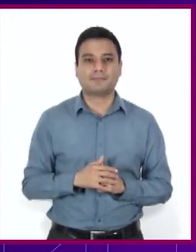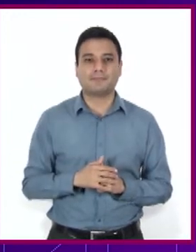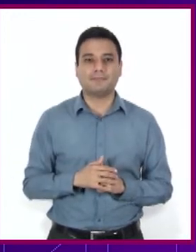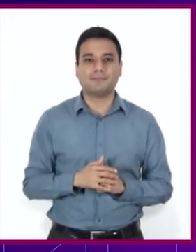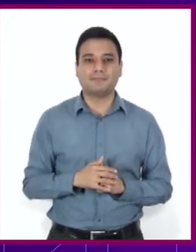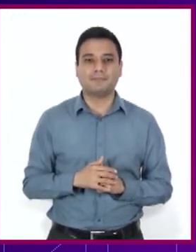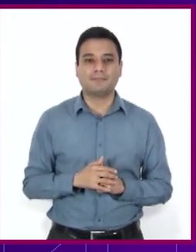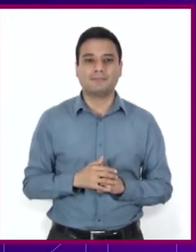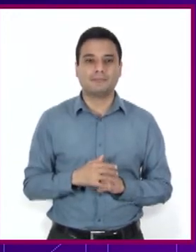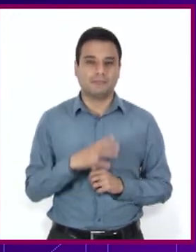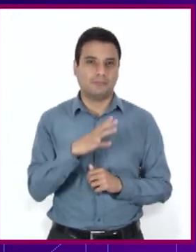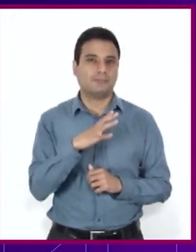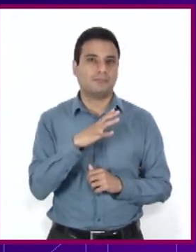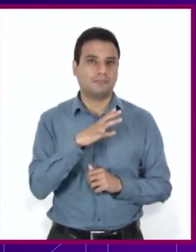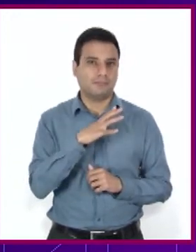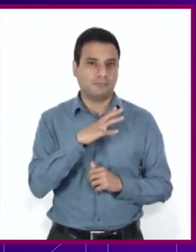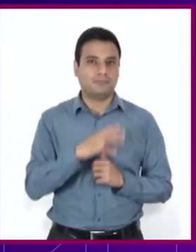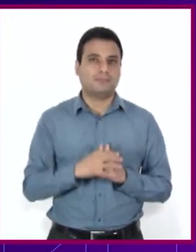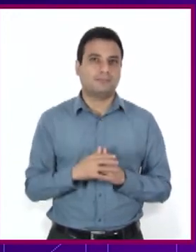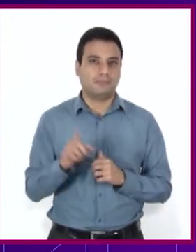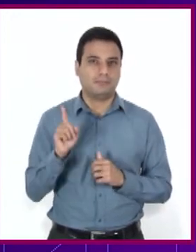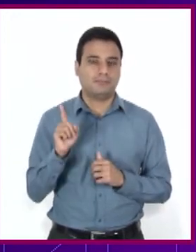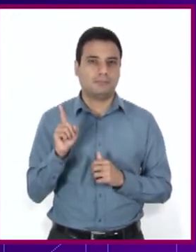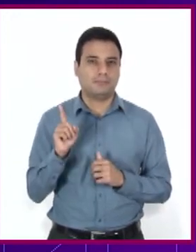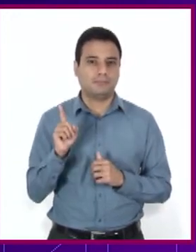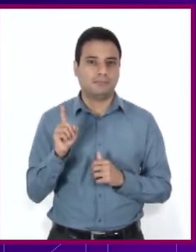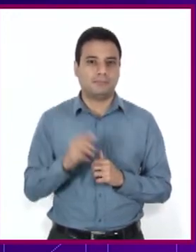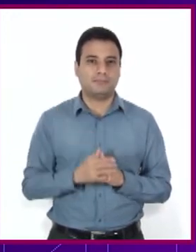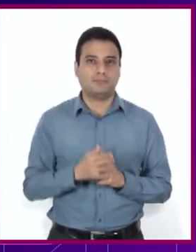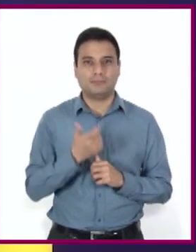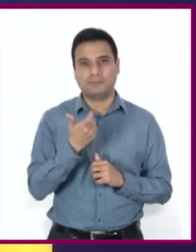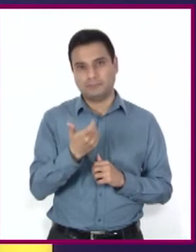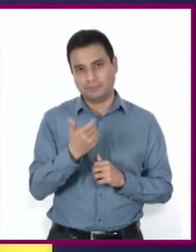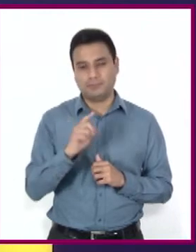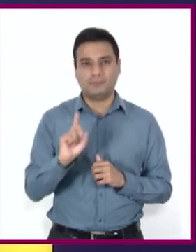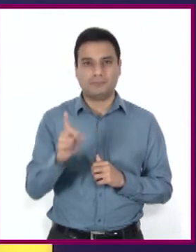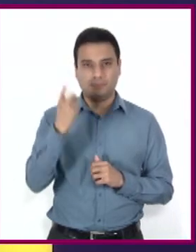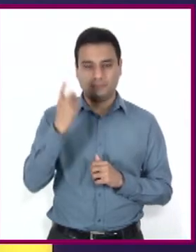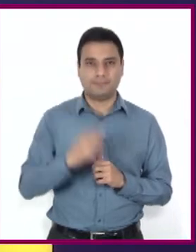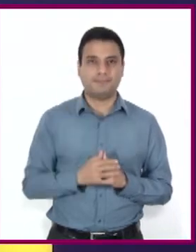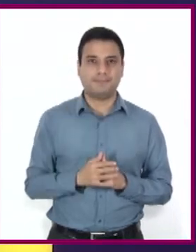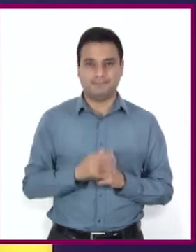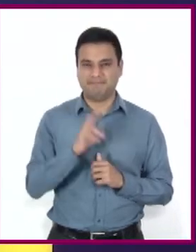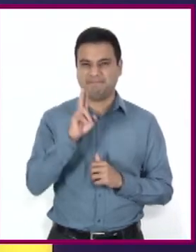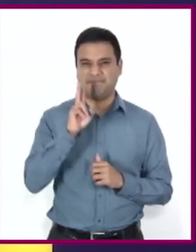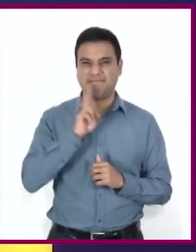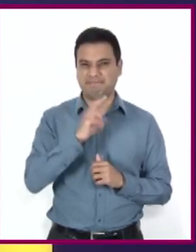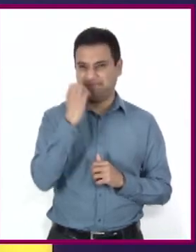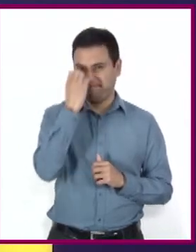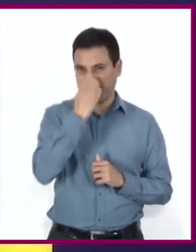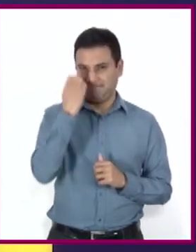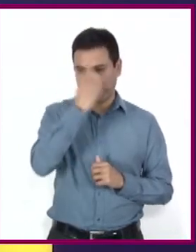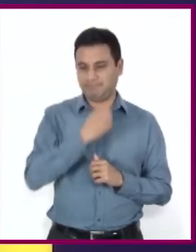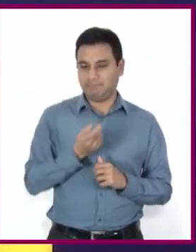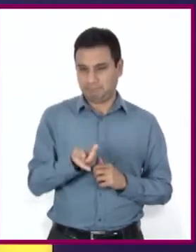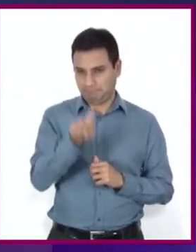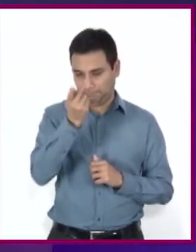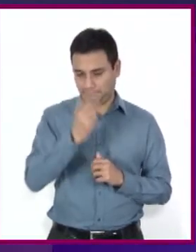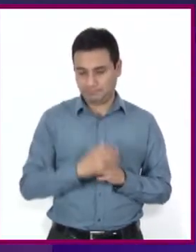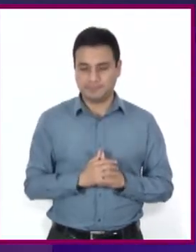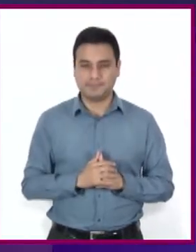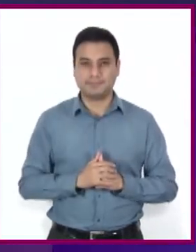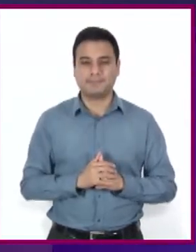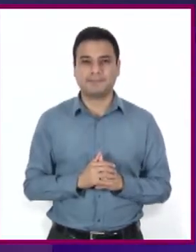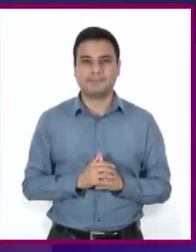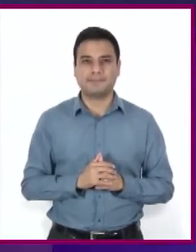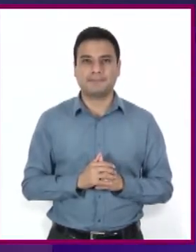la representación gráfica de una proporción pesos-dólares. Analicemos juntos la siguiente pregunta.